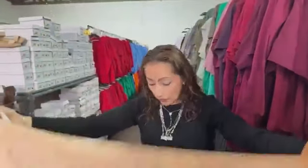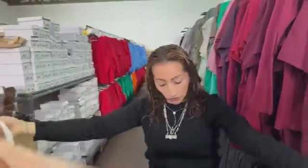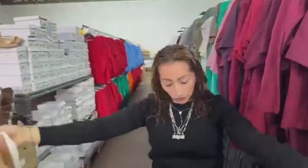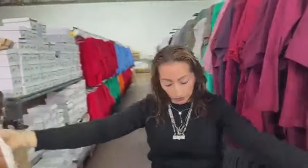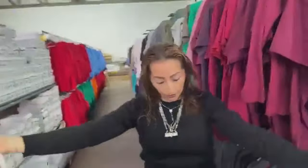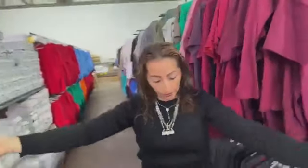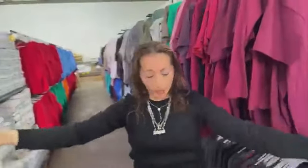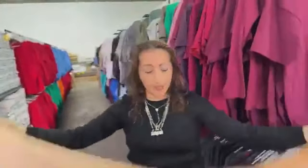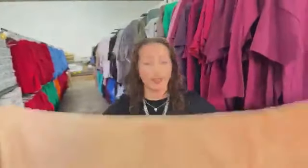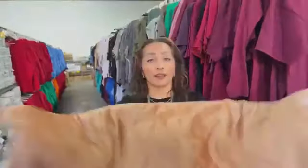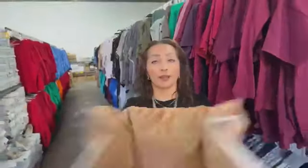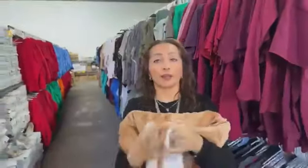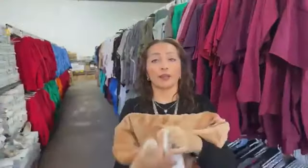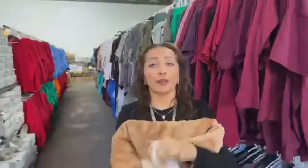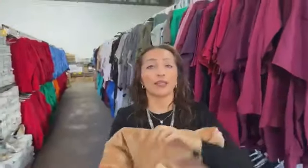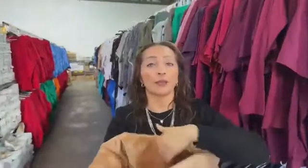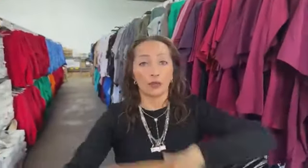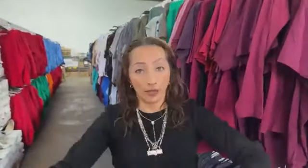¿no?